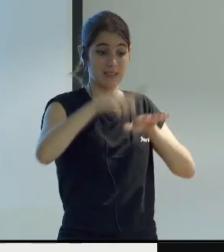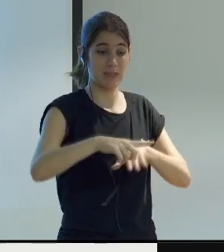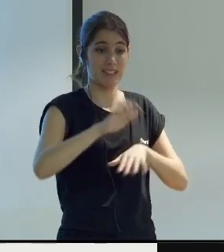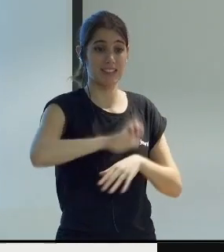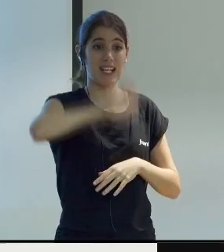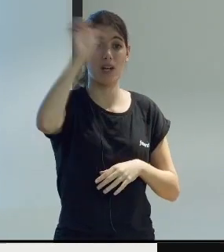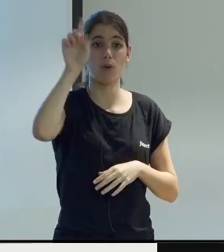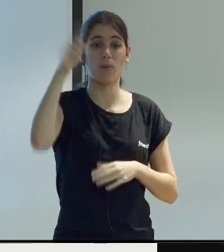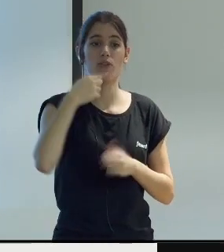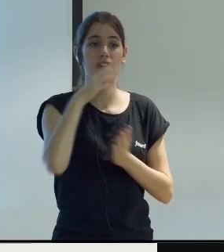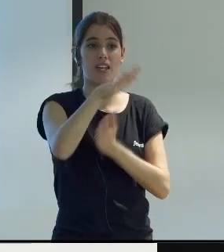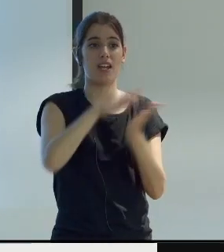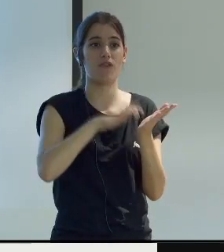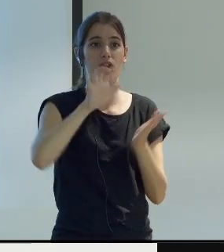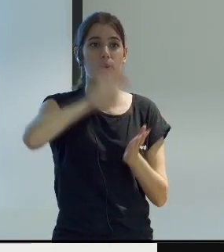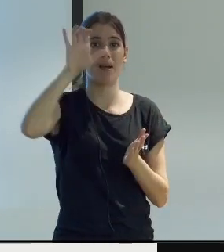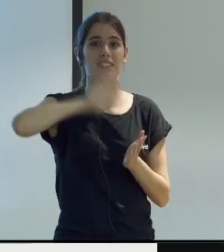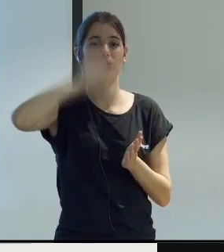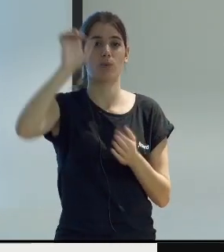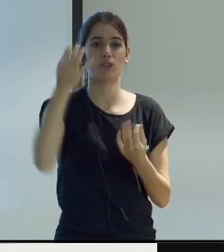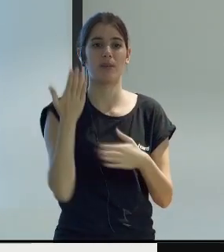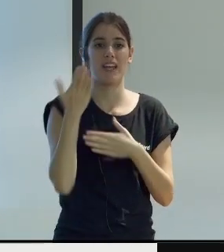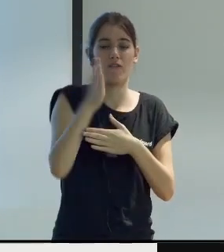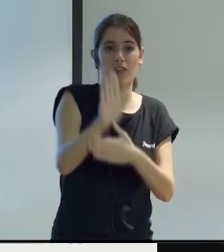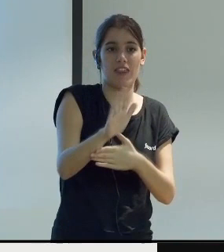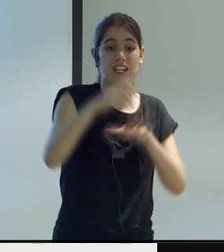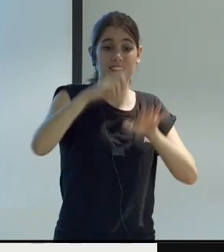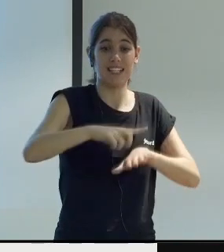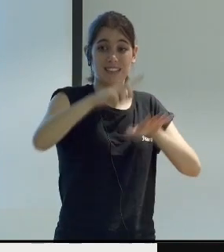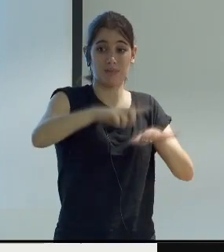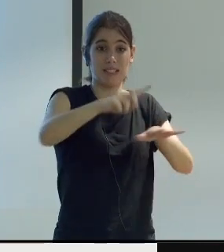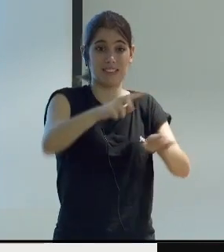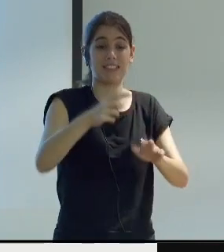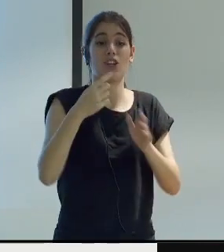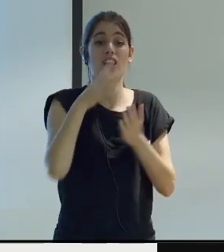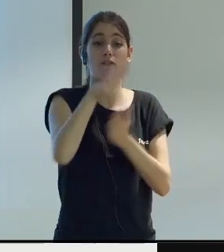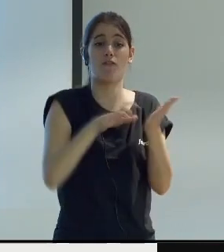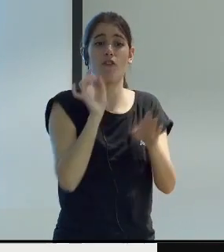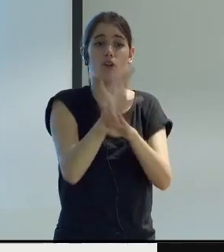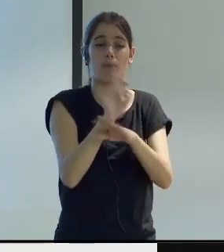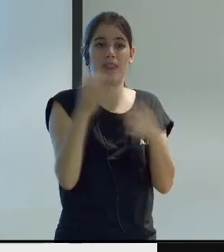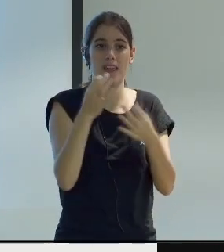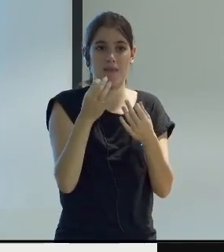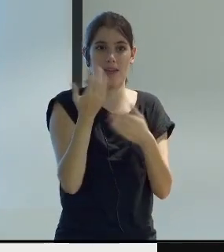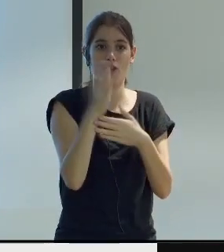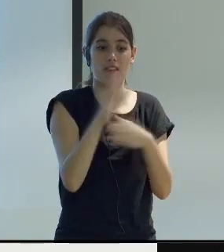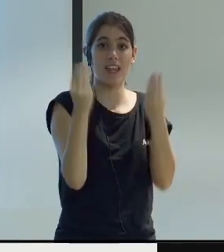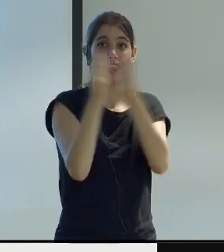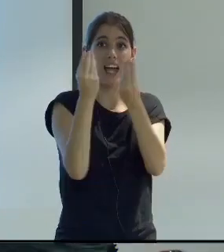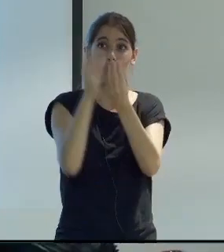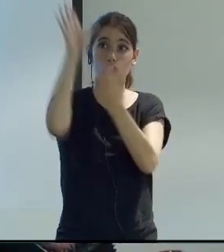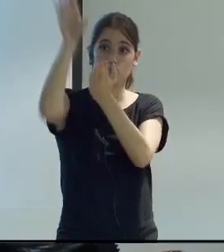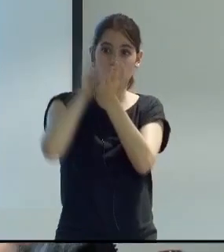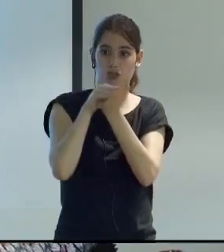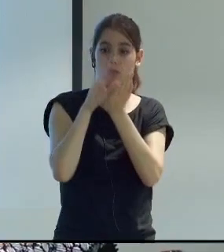informe, dice los países europeos han de ofrecer, de hecho, cada 6 meses un informe. Si nos ofrecen sus datos específicos,